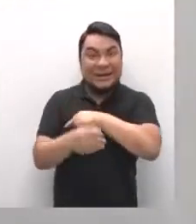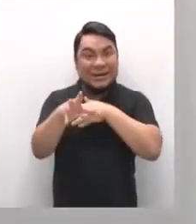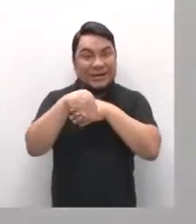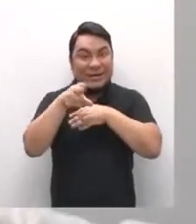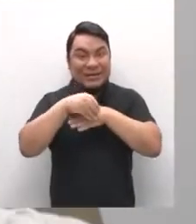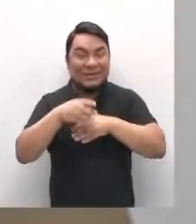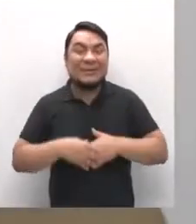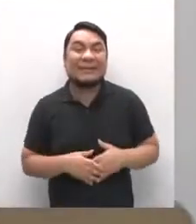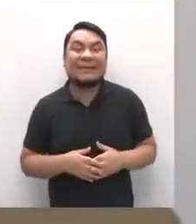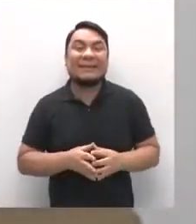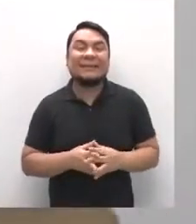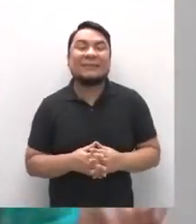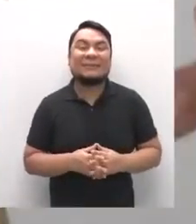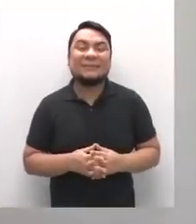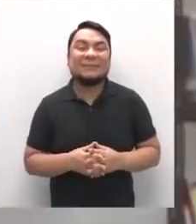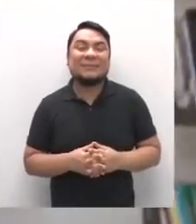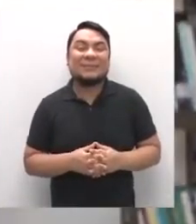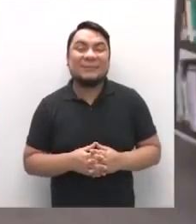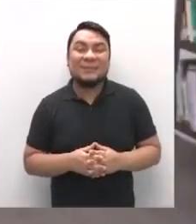soy!